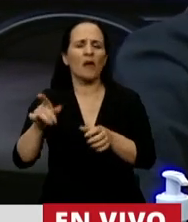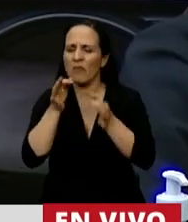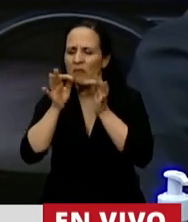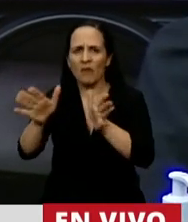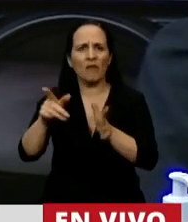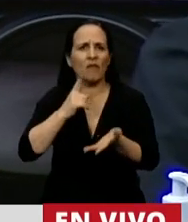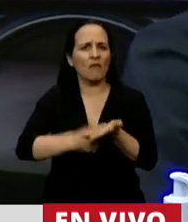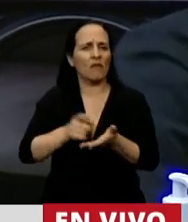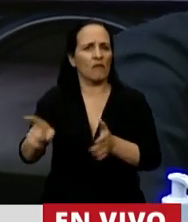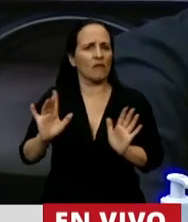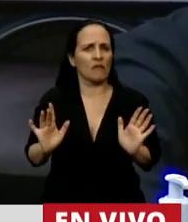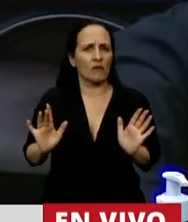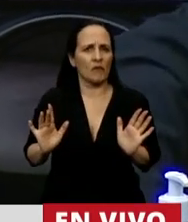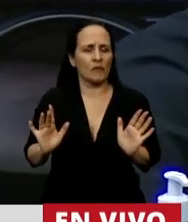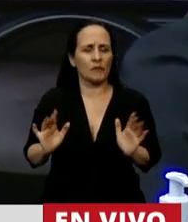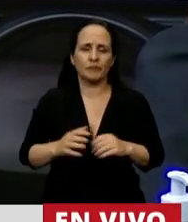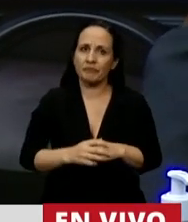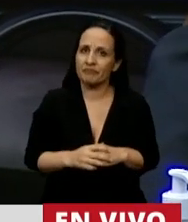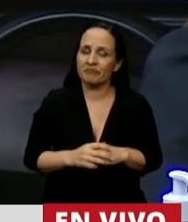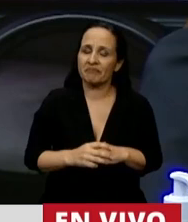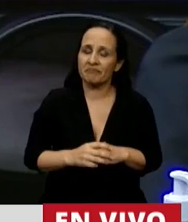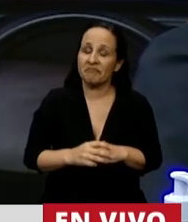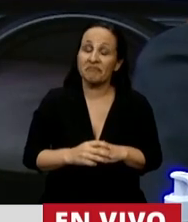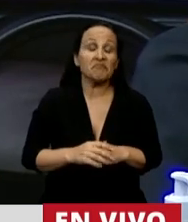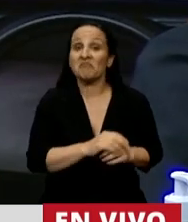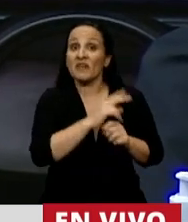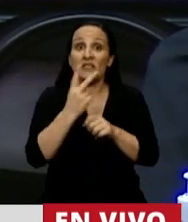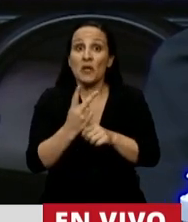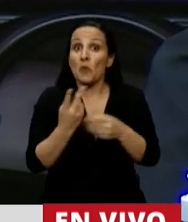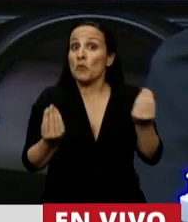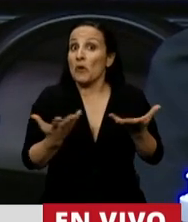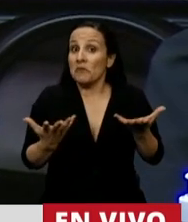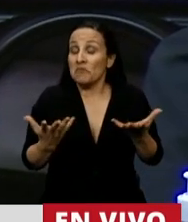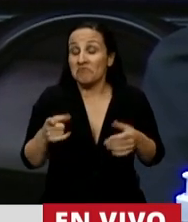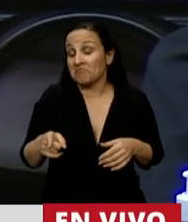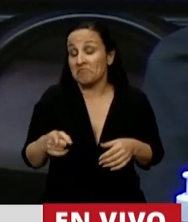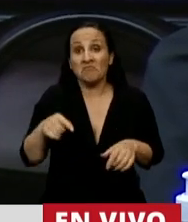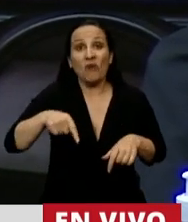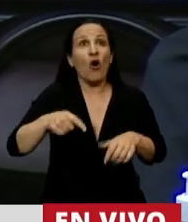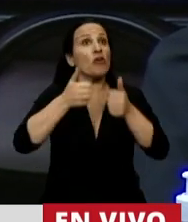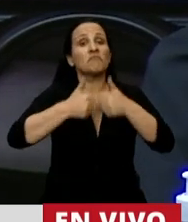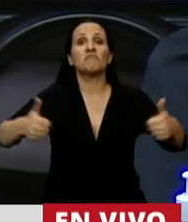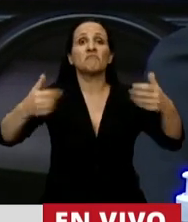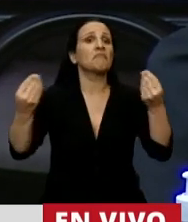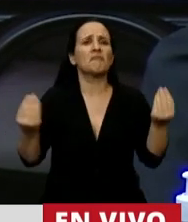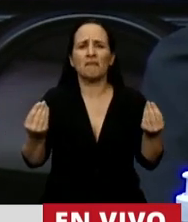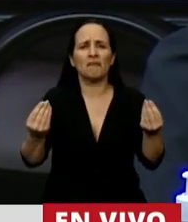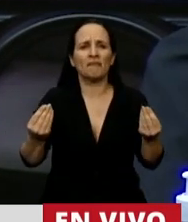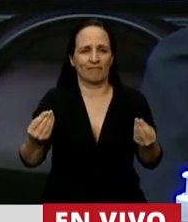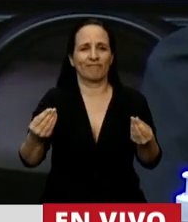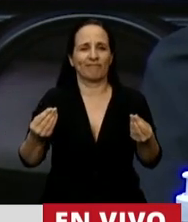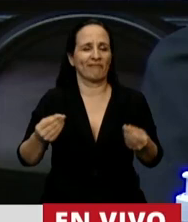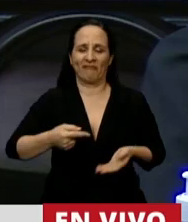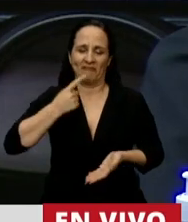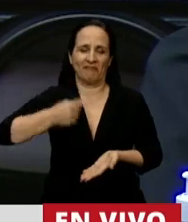hacerlo. En segundo lugar, estamos acá porque hubo una decisión política. Esa decisión